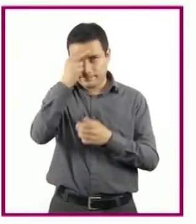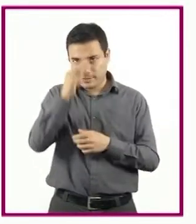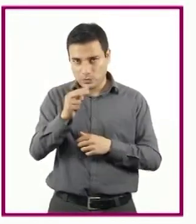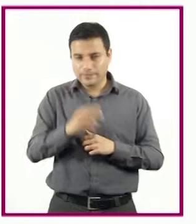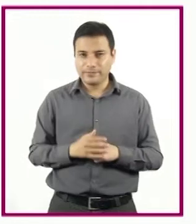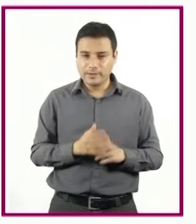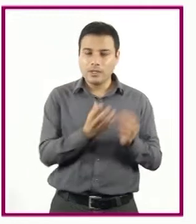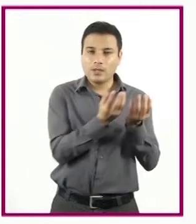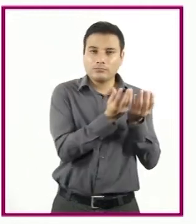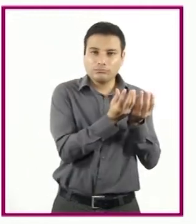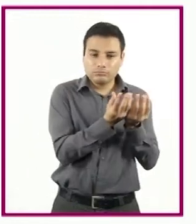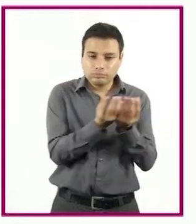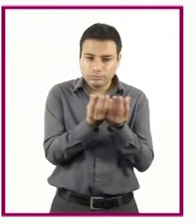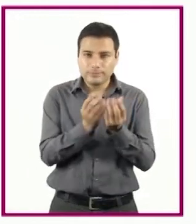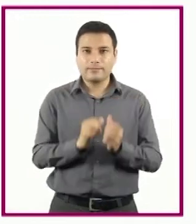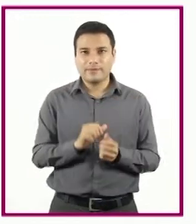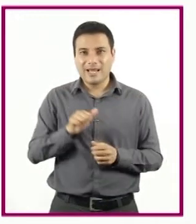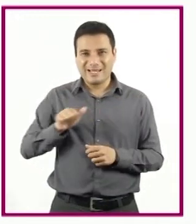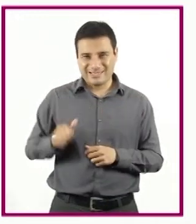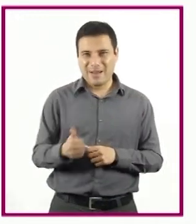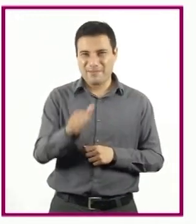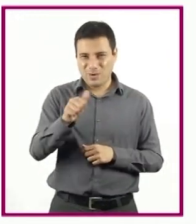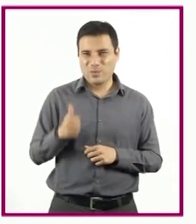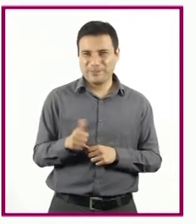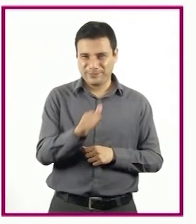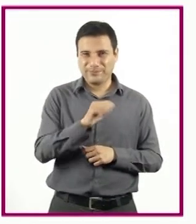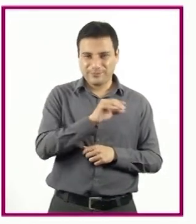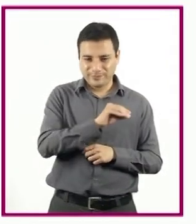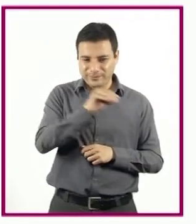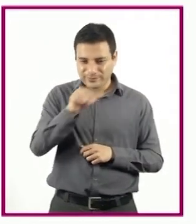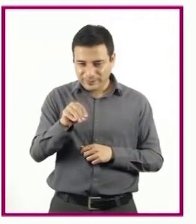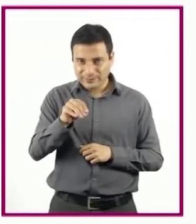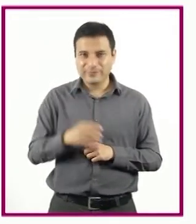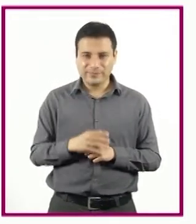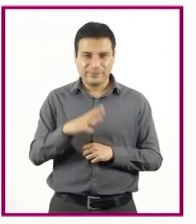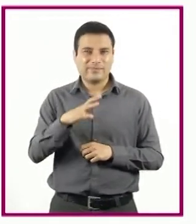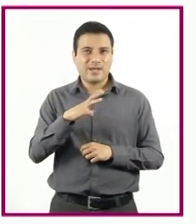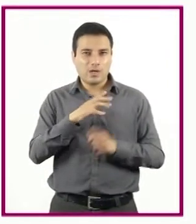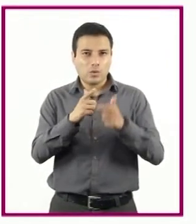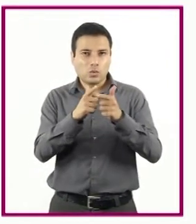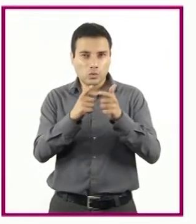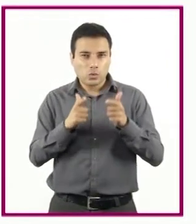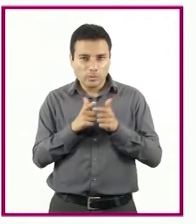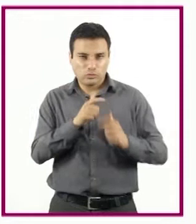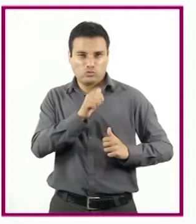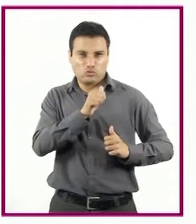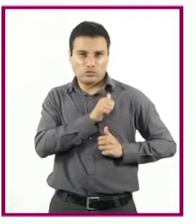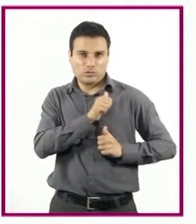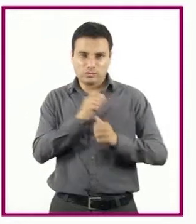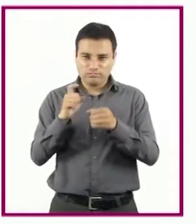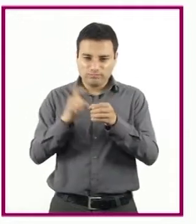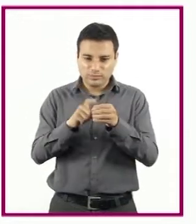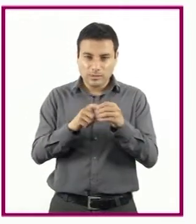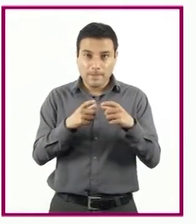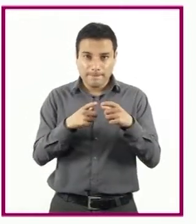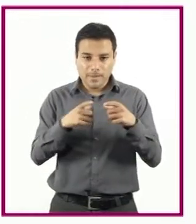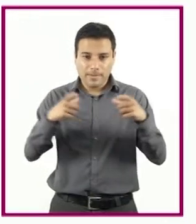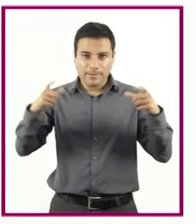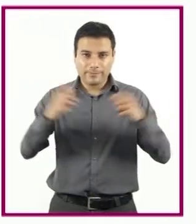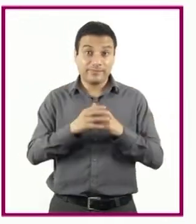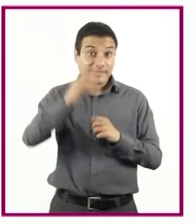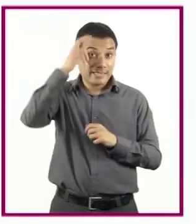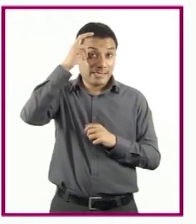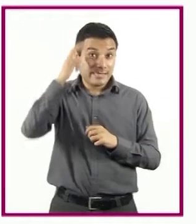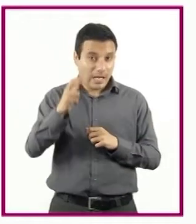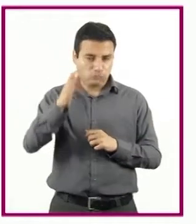trayecto pasaron por Acámbaro, donde se constituyó el ejército insurgente e Hidalgo fue nombrado generalísimo de los